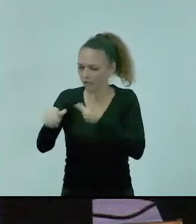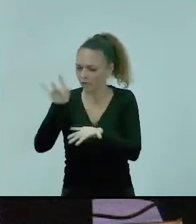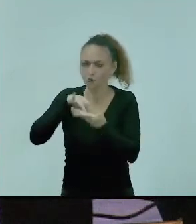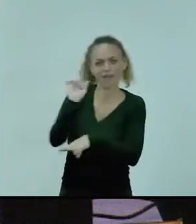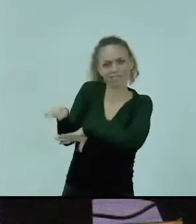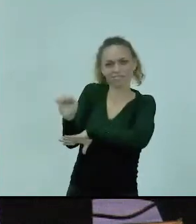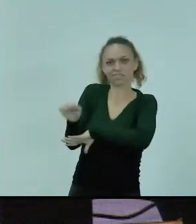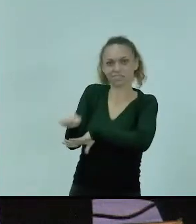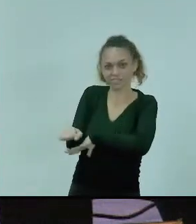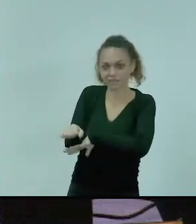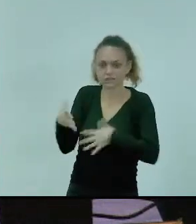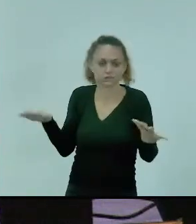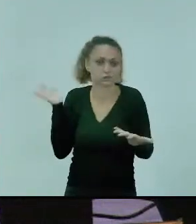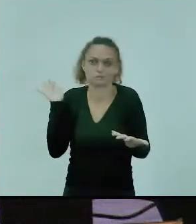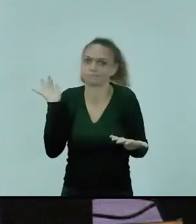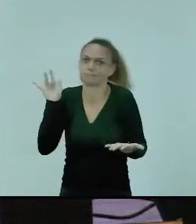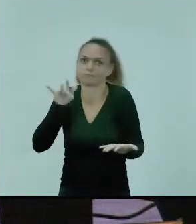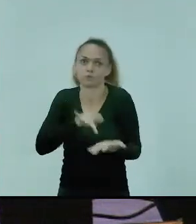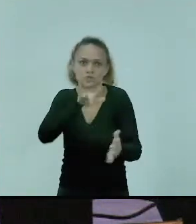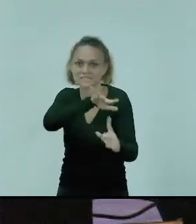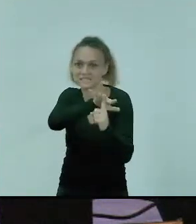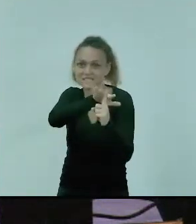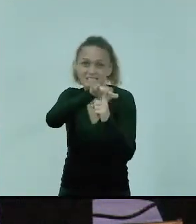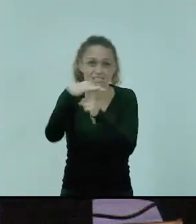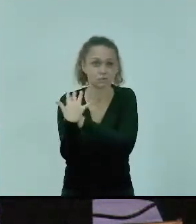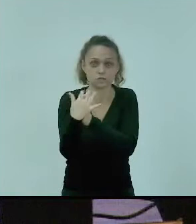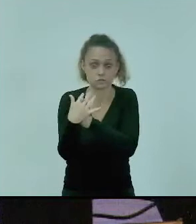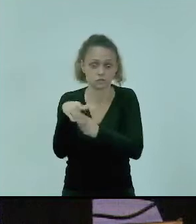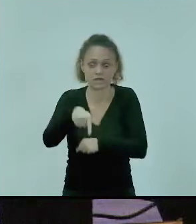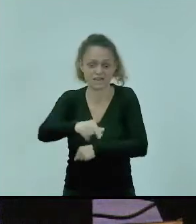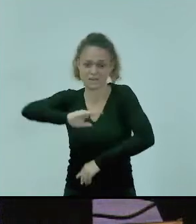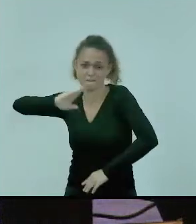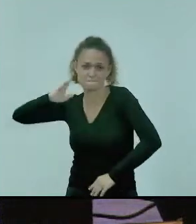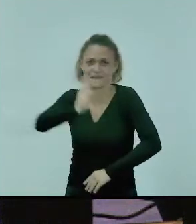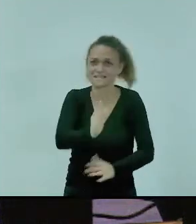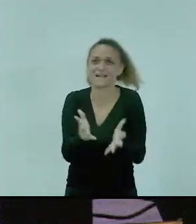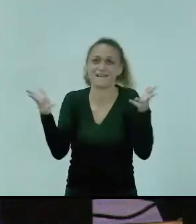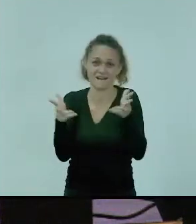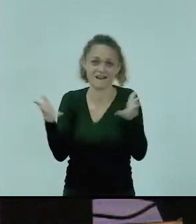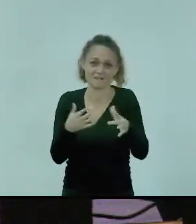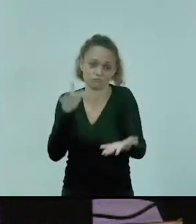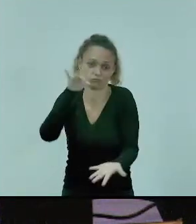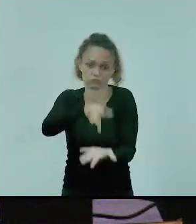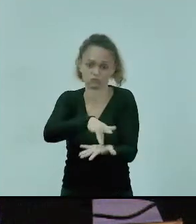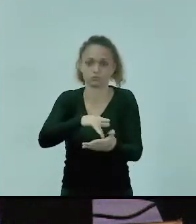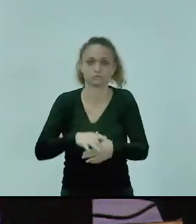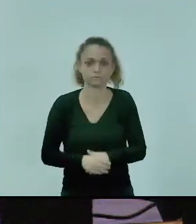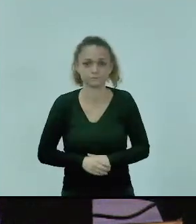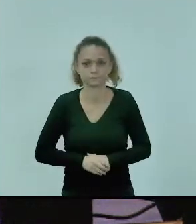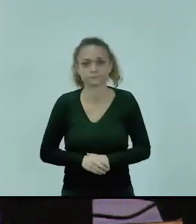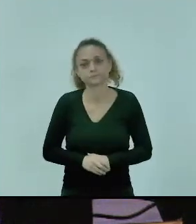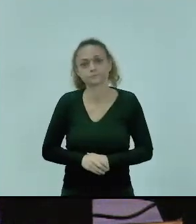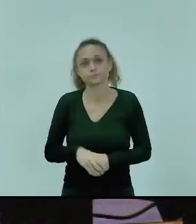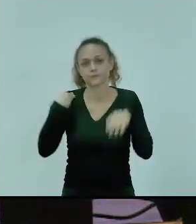entramos entonces en un terreno en el que aparece una amenaza bastante grande. Me gusta mucho poner